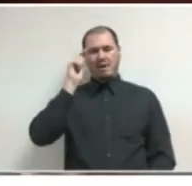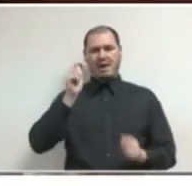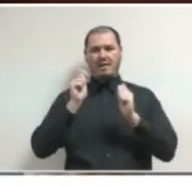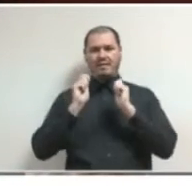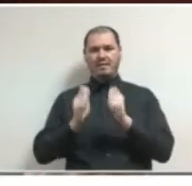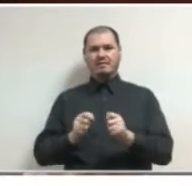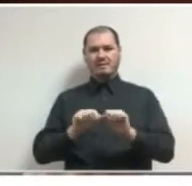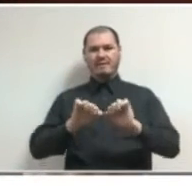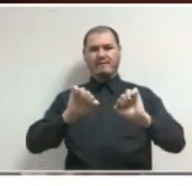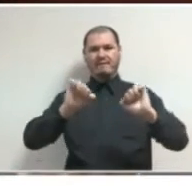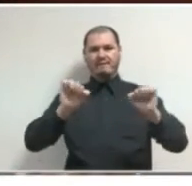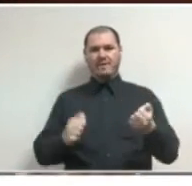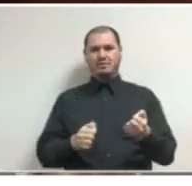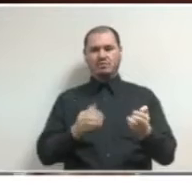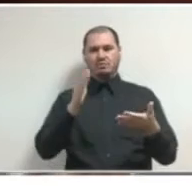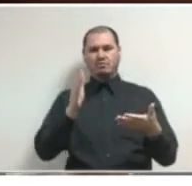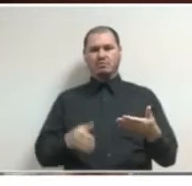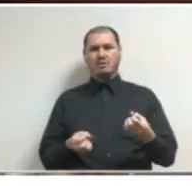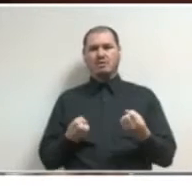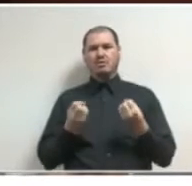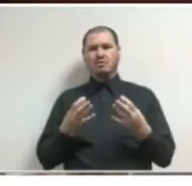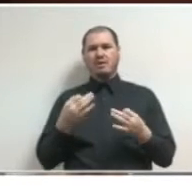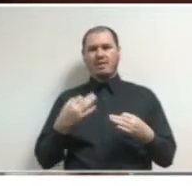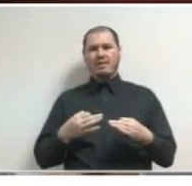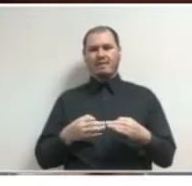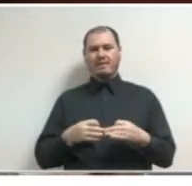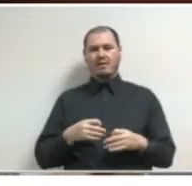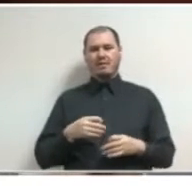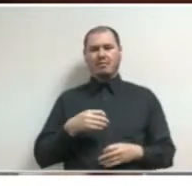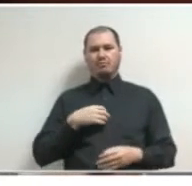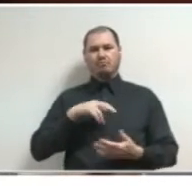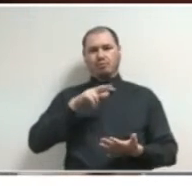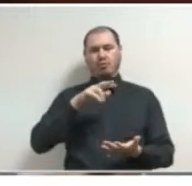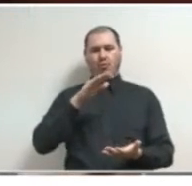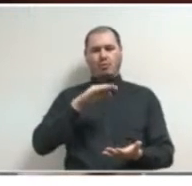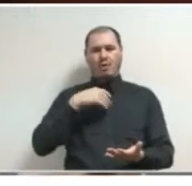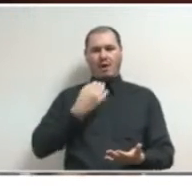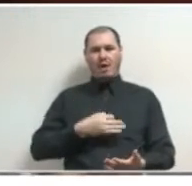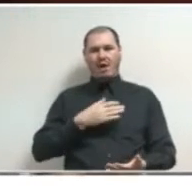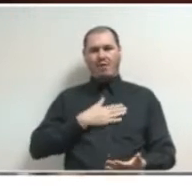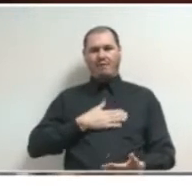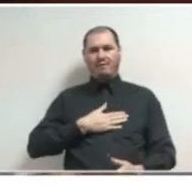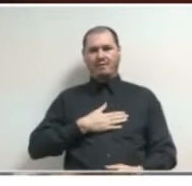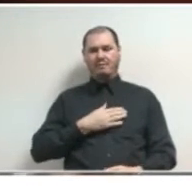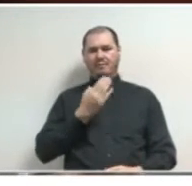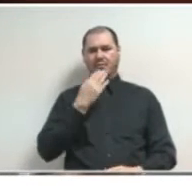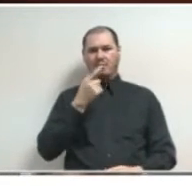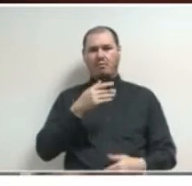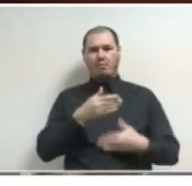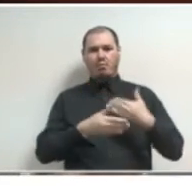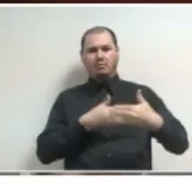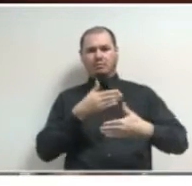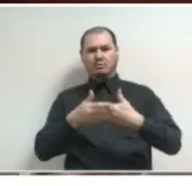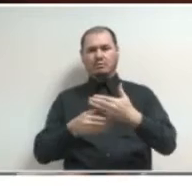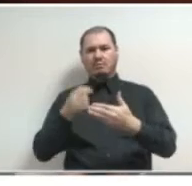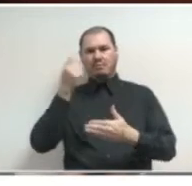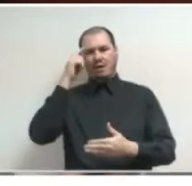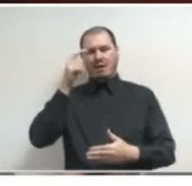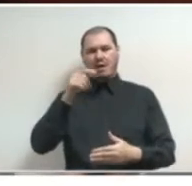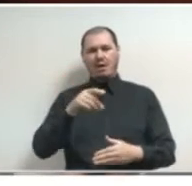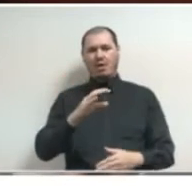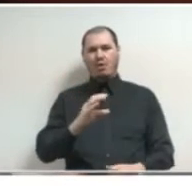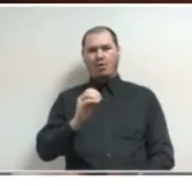designado, oño en CP, ape, hacía de plazo, de pupe, se demoráramo. O iban a